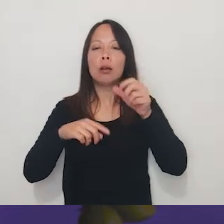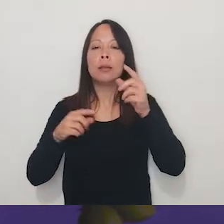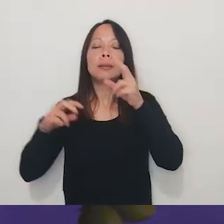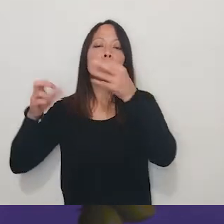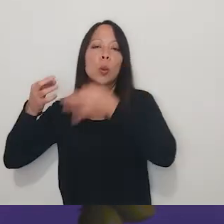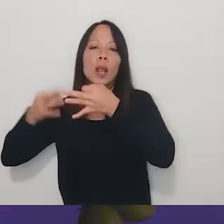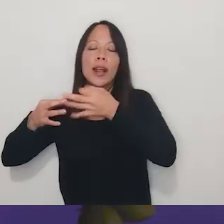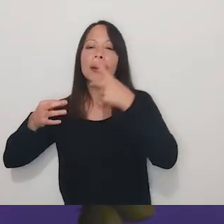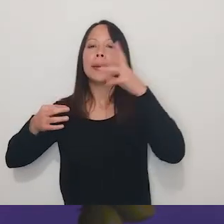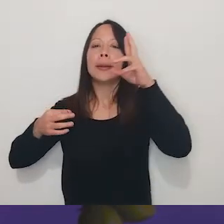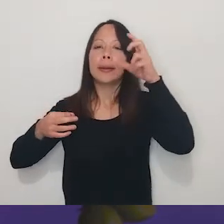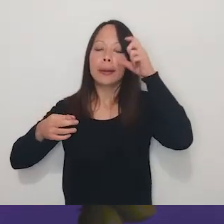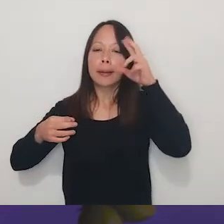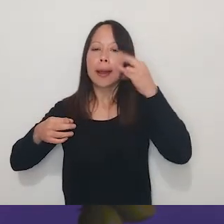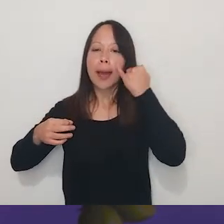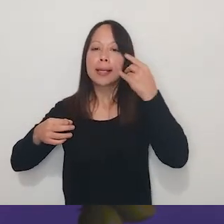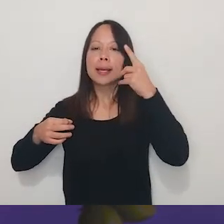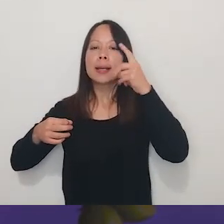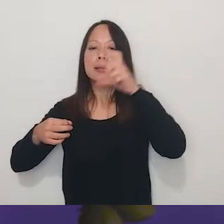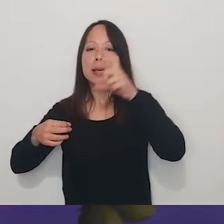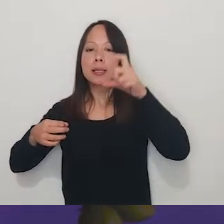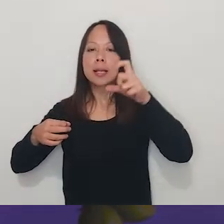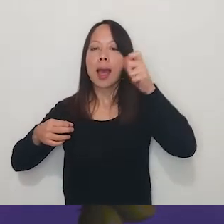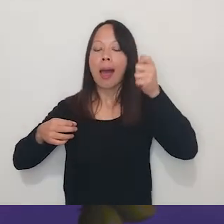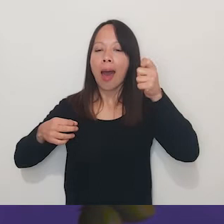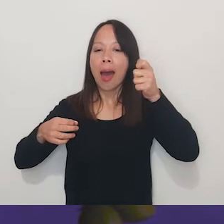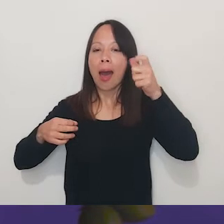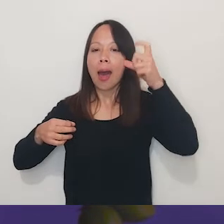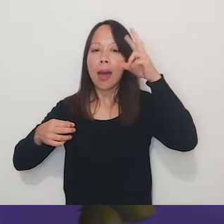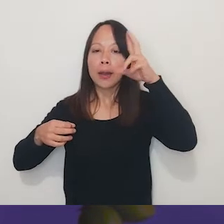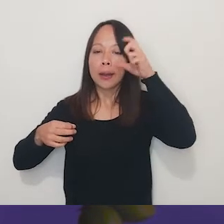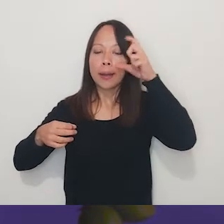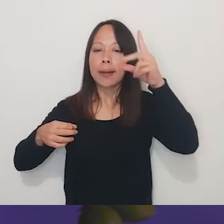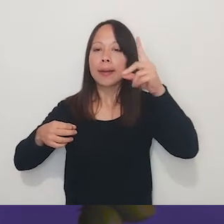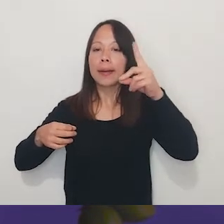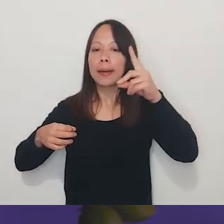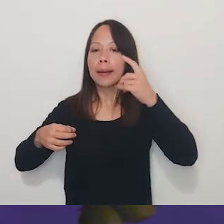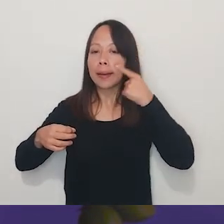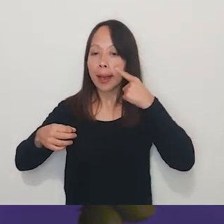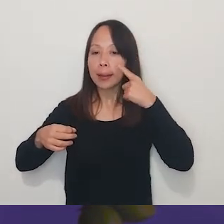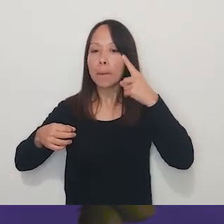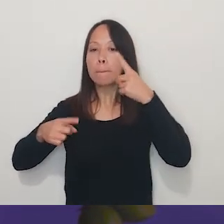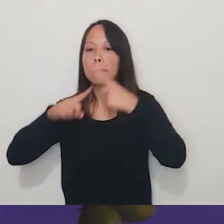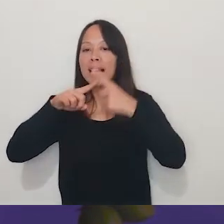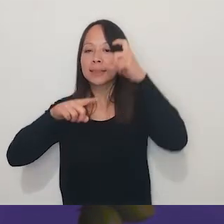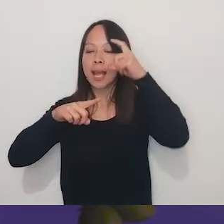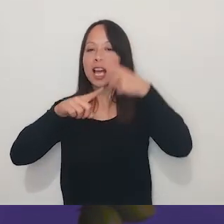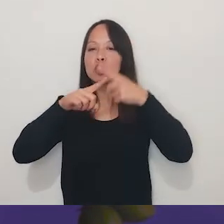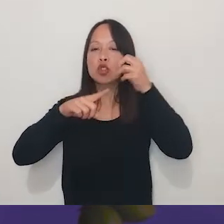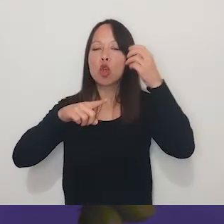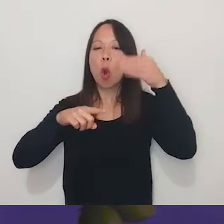que se llama Array-CCA, Chromosomal Sequencing Analysis, que ve array más exoma, que es muy